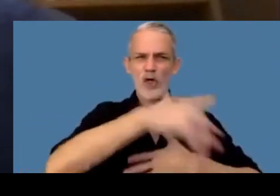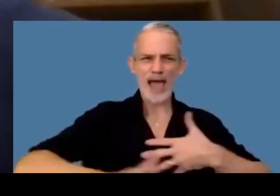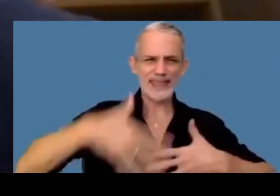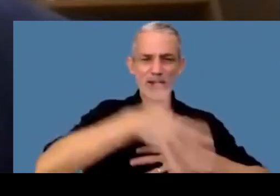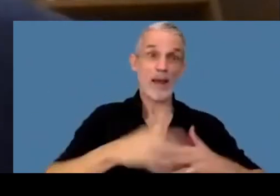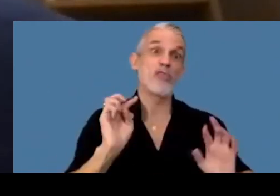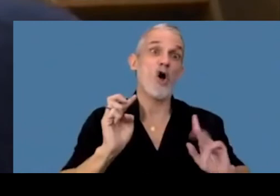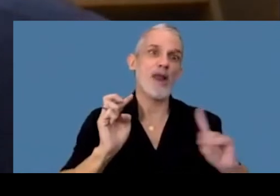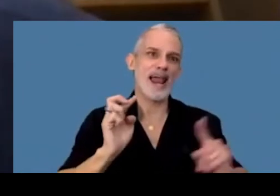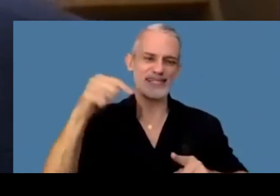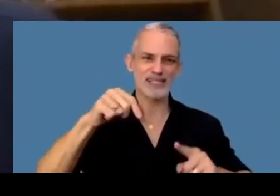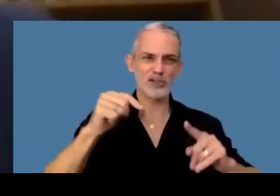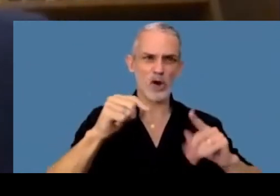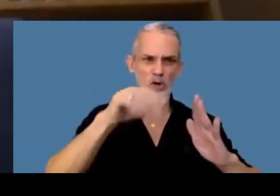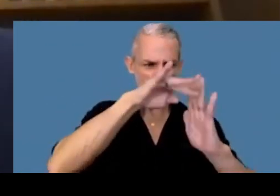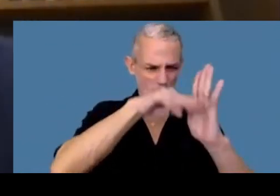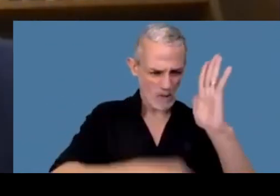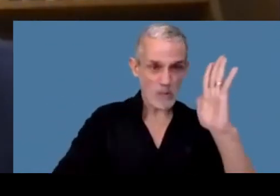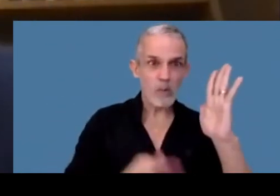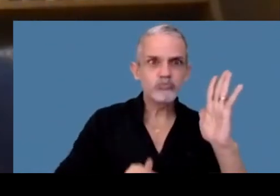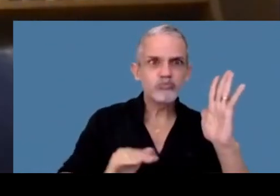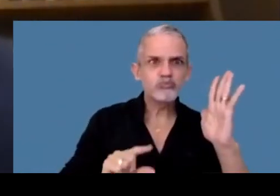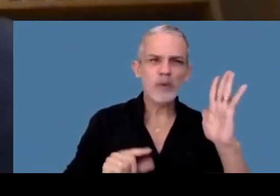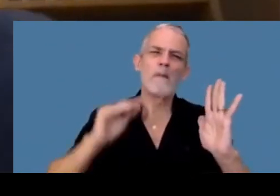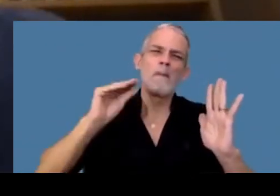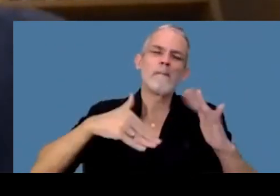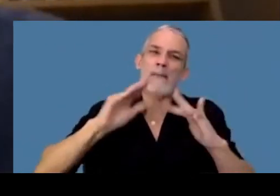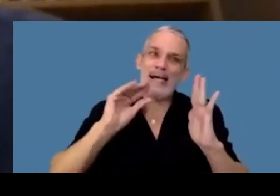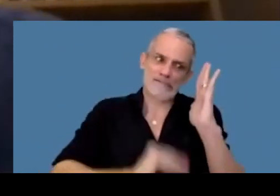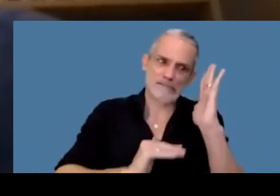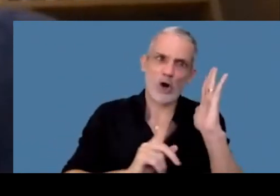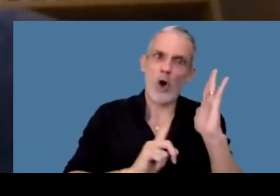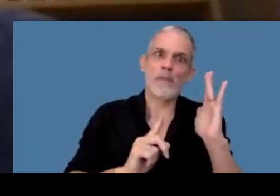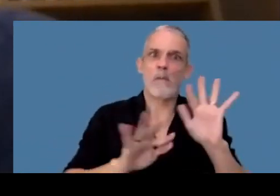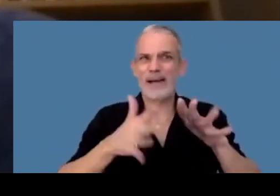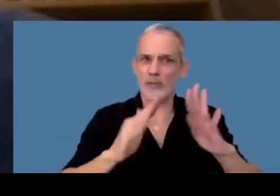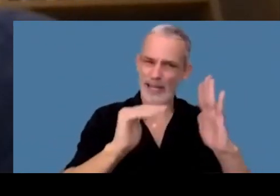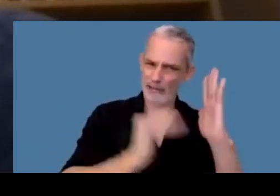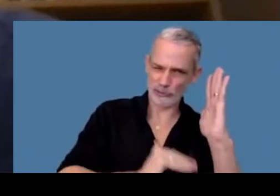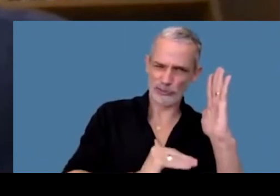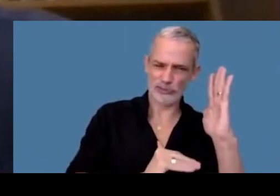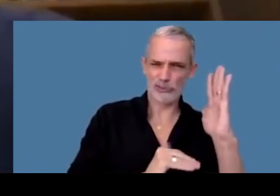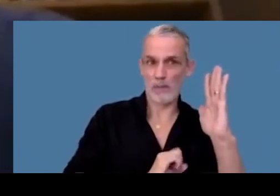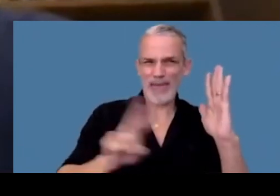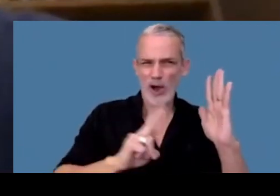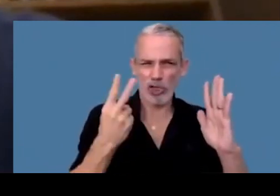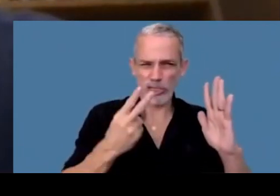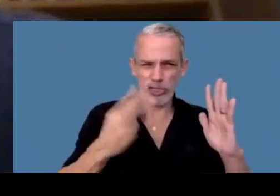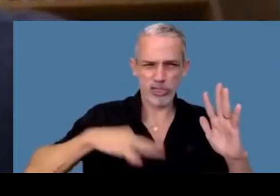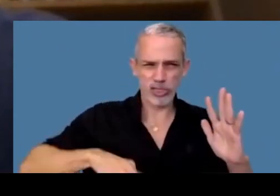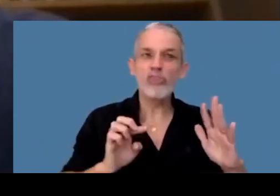hoy tiene uno de los más bajos? No somos el más bajo, pero estamos ahí para hacerlo. ¿Y qué nos